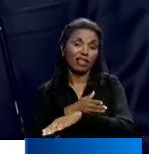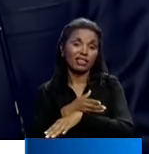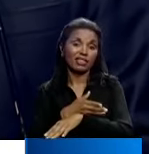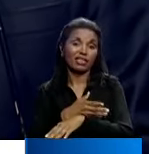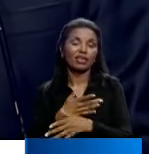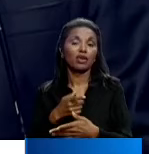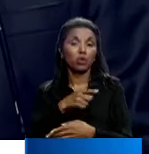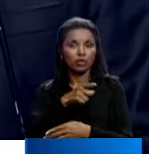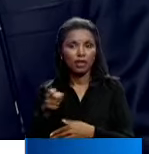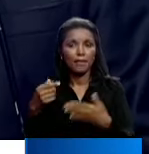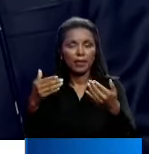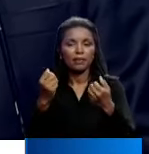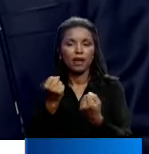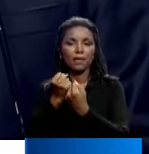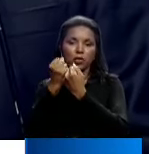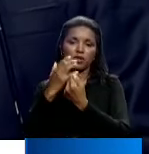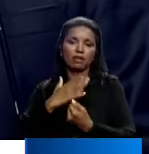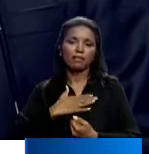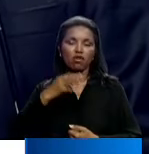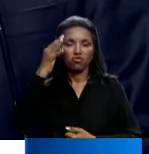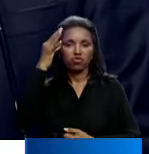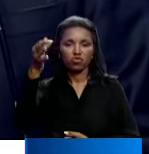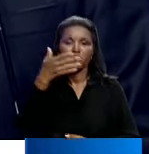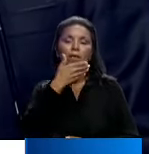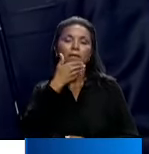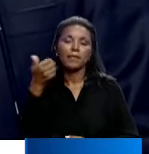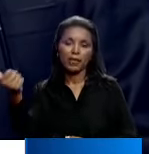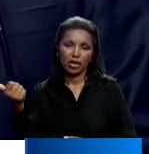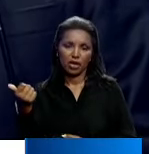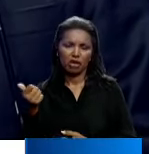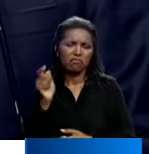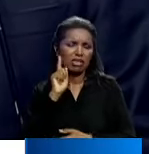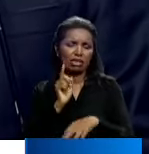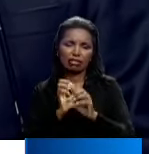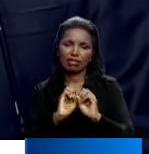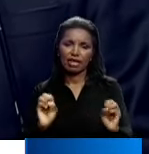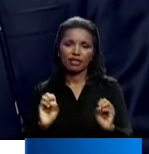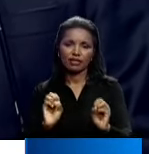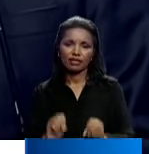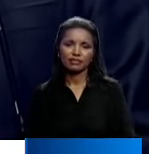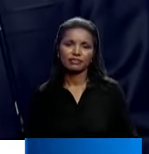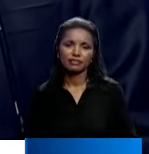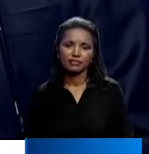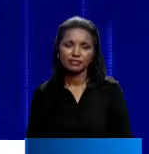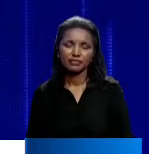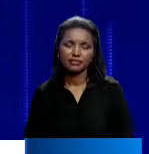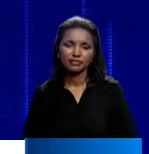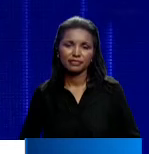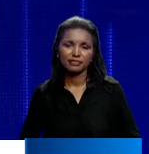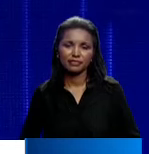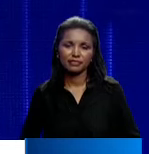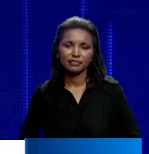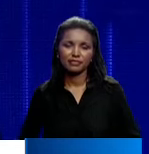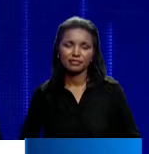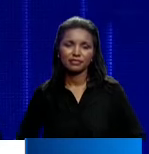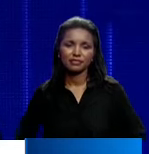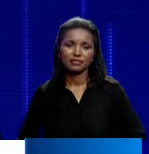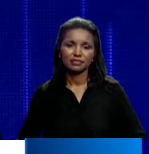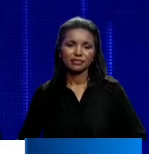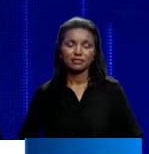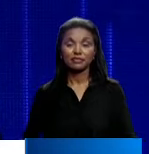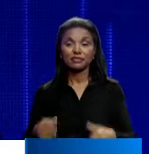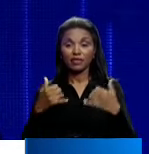Acompáñame, panameño, a construir el futuro político de Panamá sin mentiras, con hechos y determinación. Para réplica